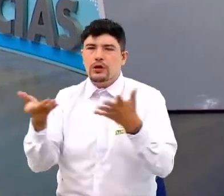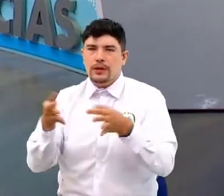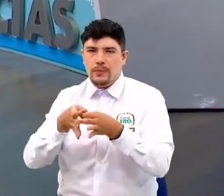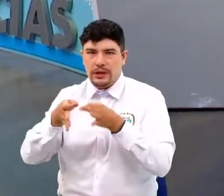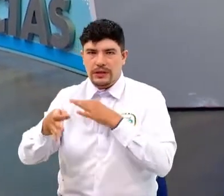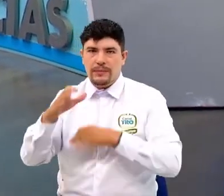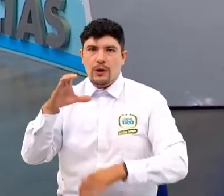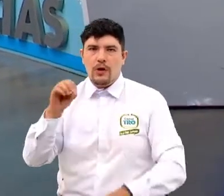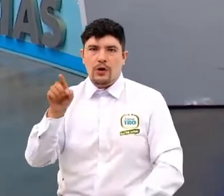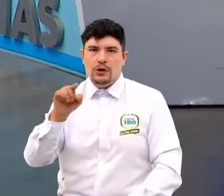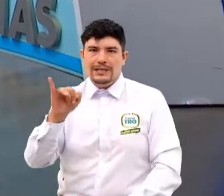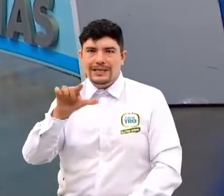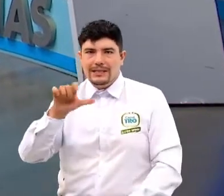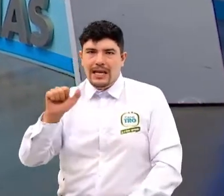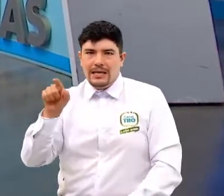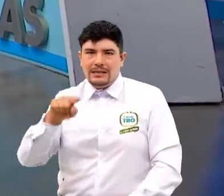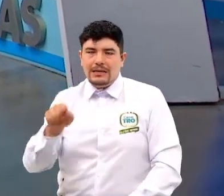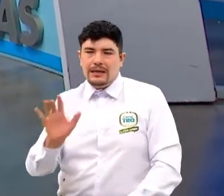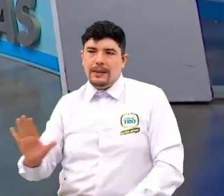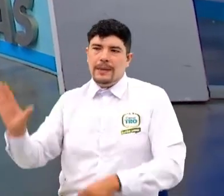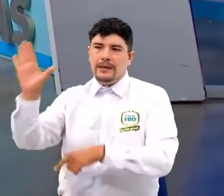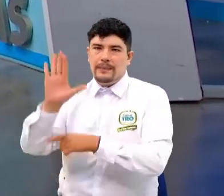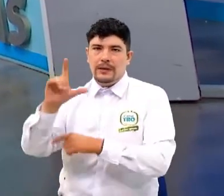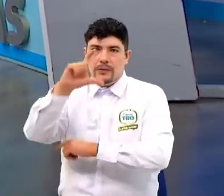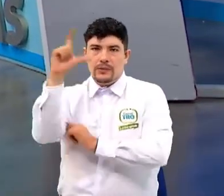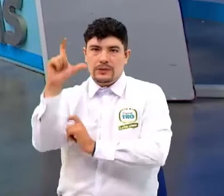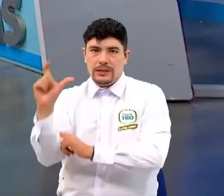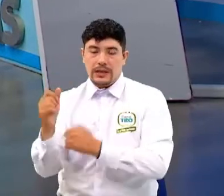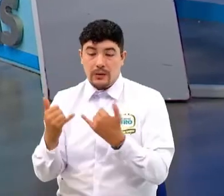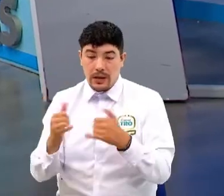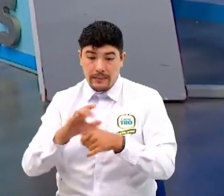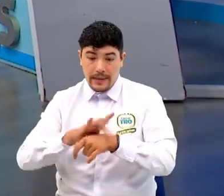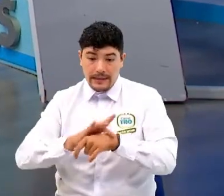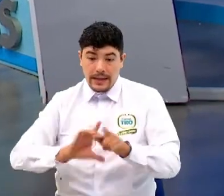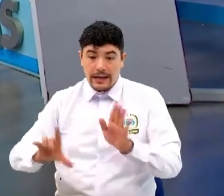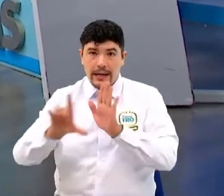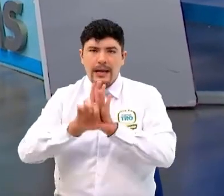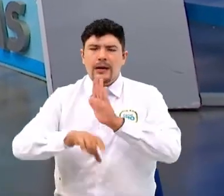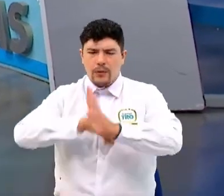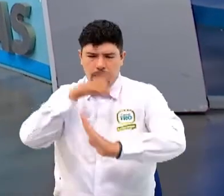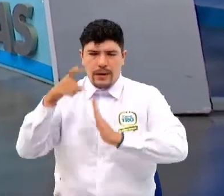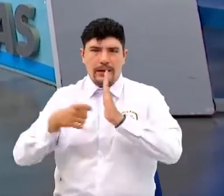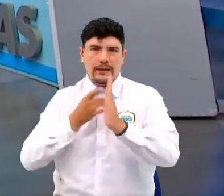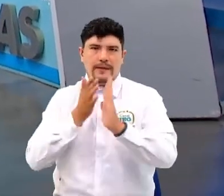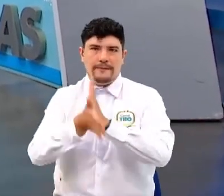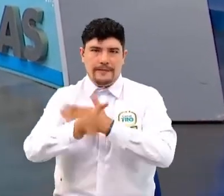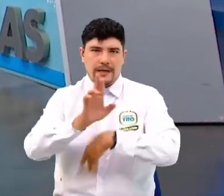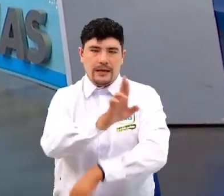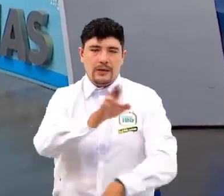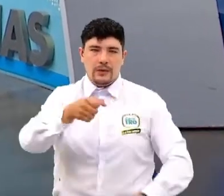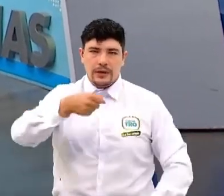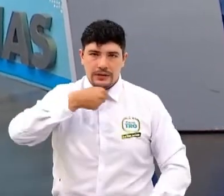en el Cesar. Por ahora, la información que tenemos aquí es de Medicina Legal. Continúen ustedes con más. Soy Iván Ávila para Oriente Noticias. Estamos informando.